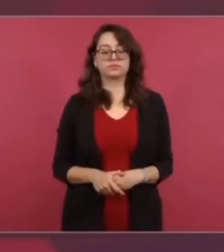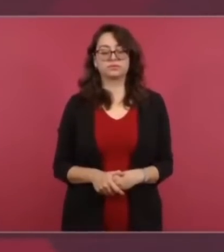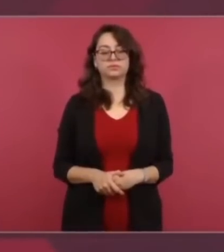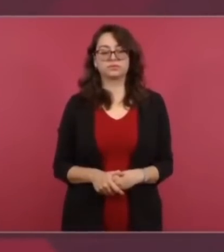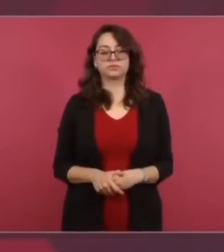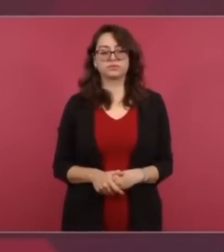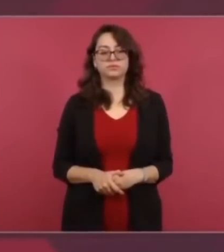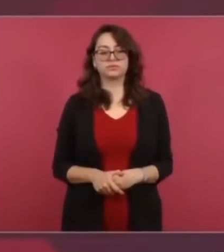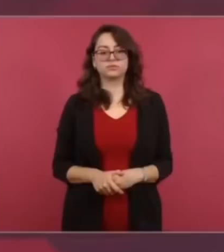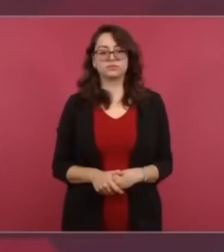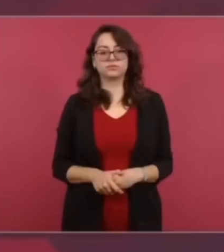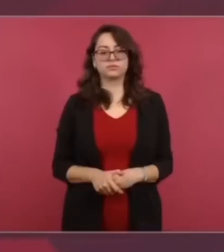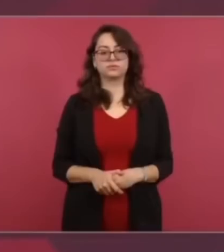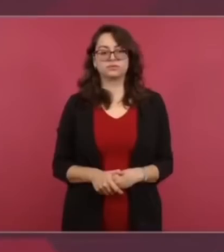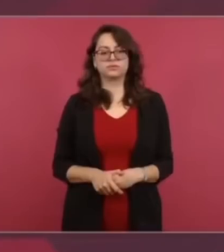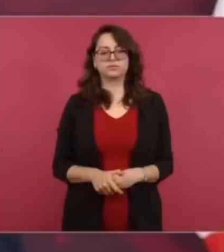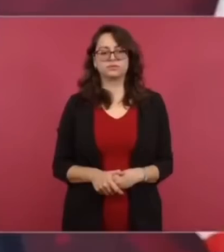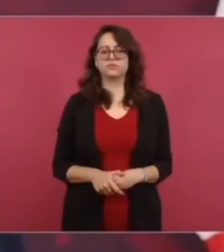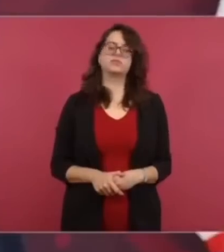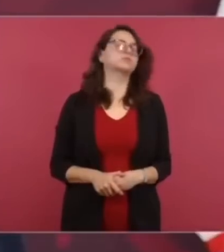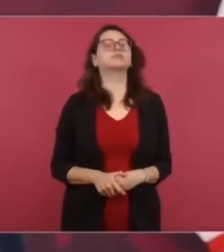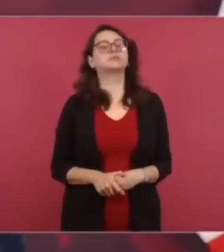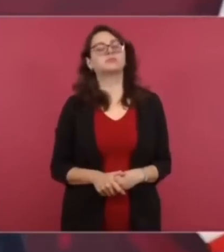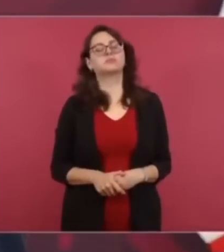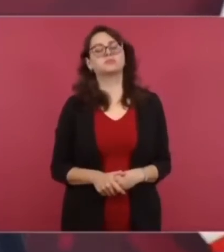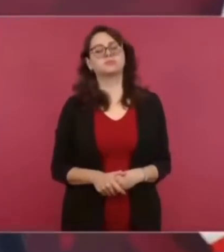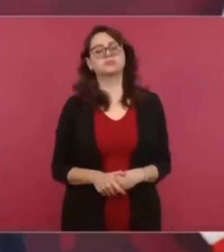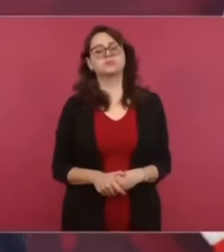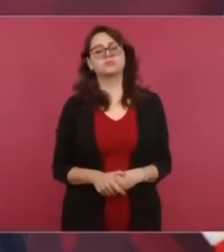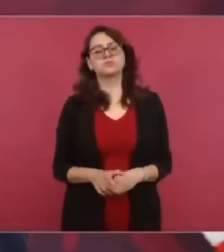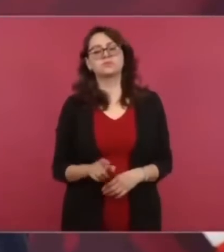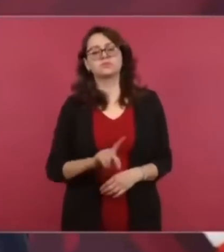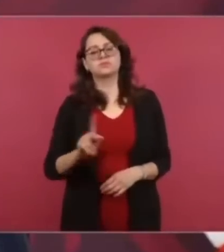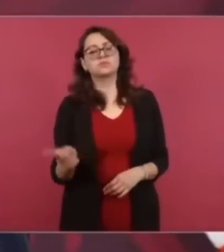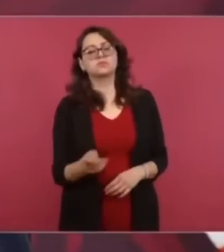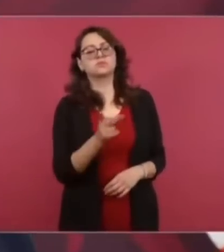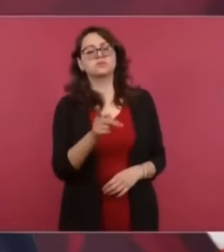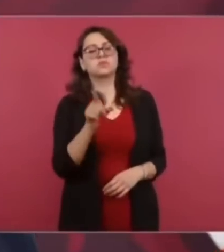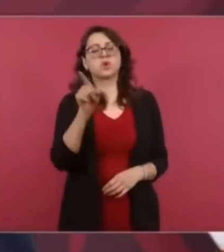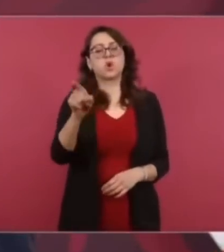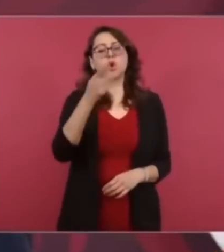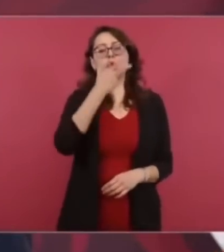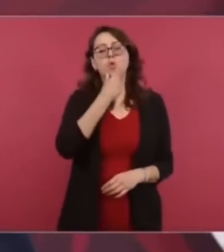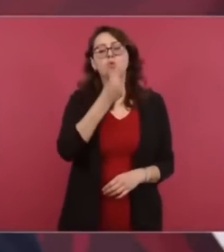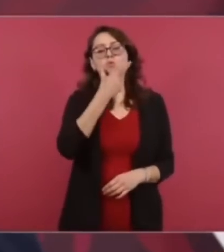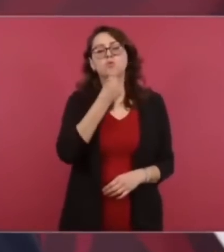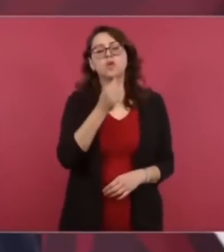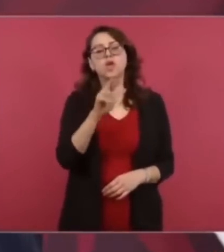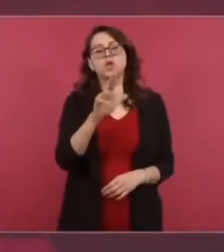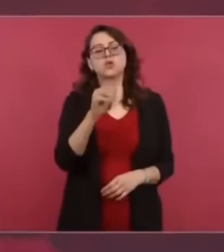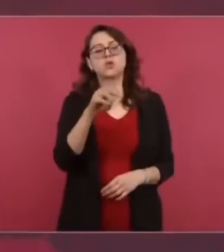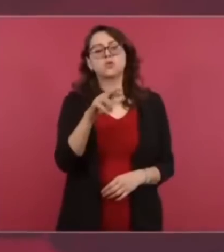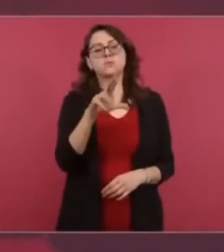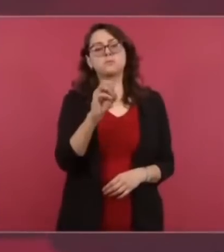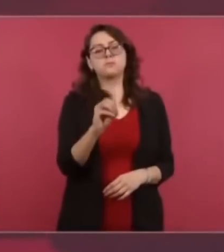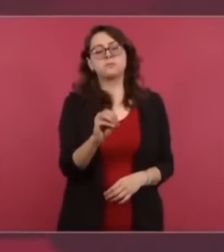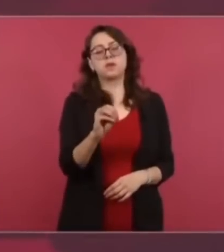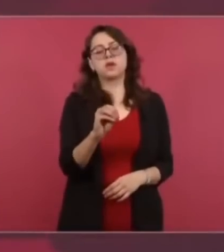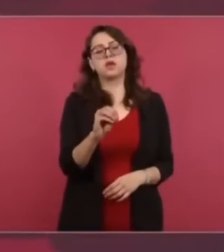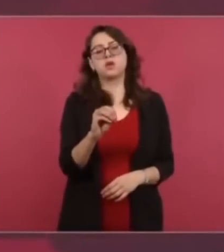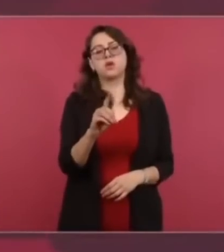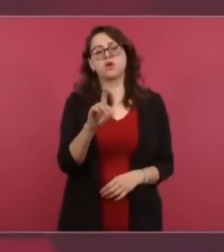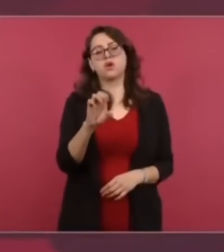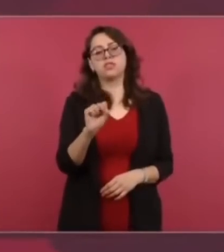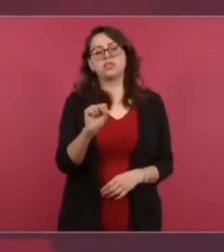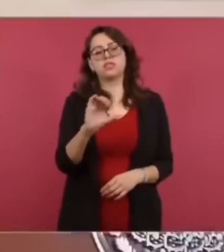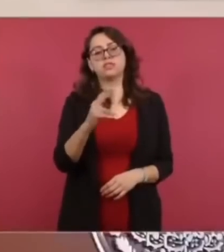resignación a sus familiares y a sus amigos, porque a nadie se le debe de desear la muerte.